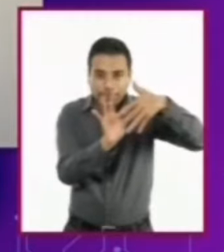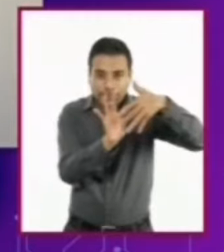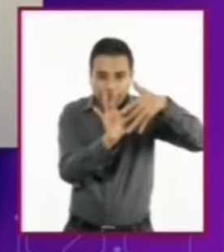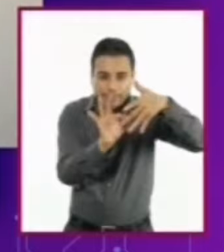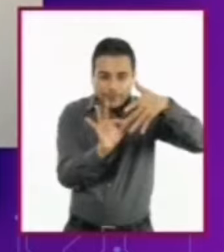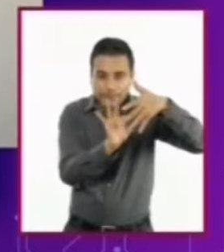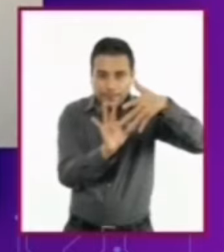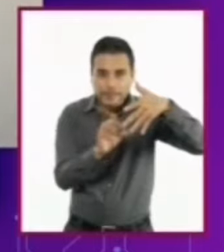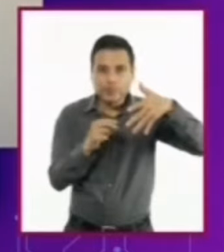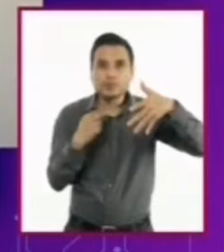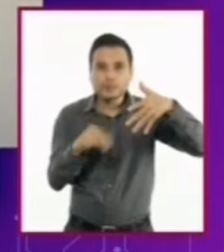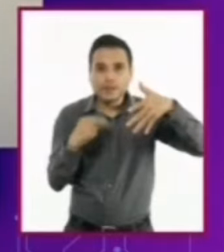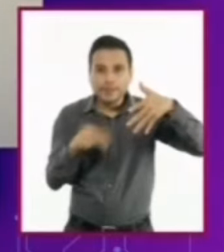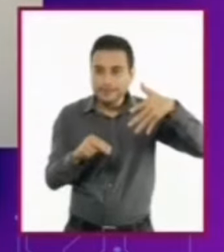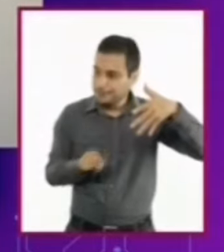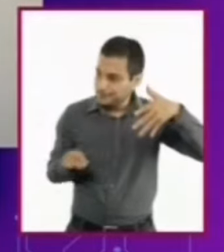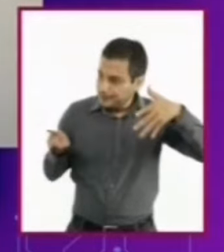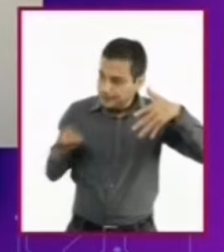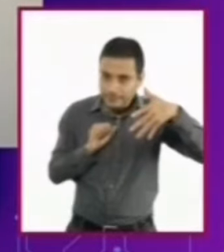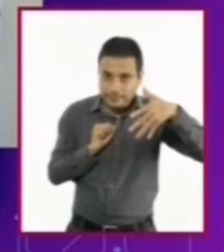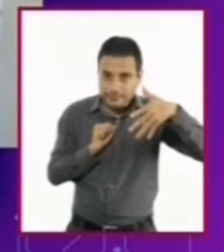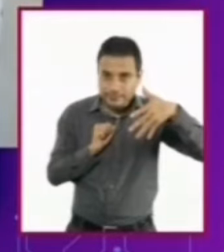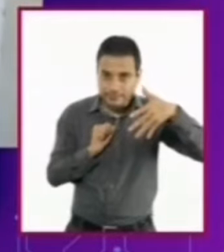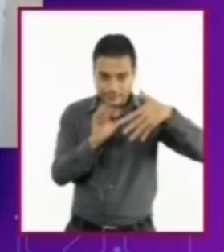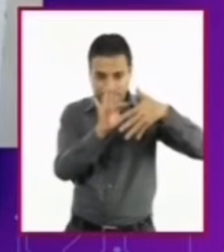pequeños denominados bronquiolos.